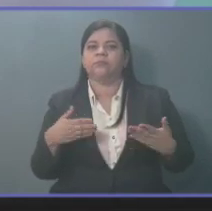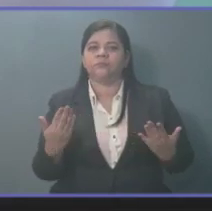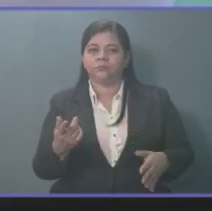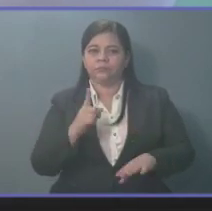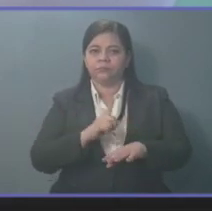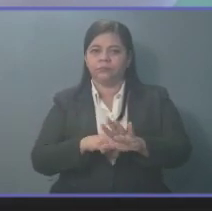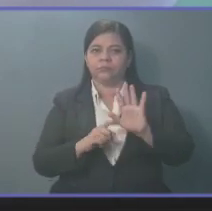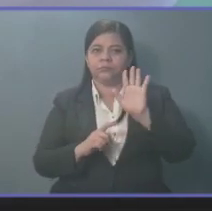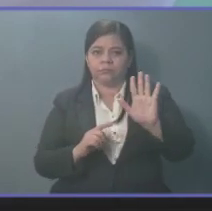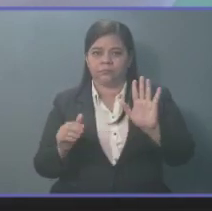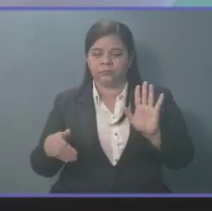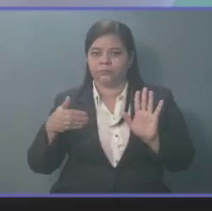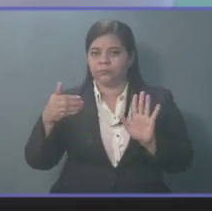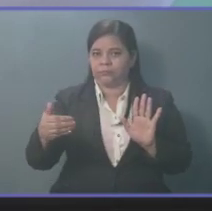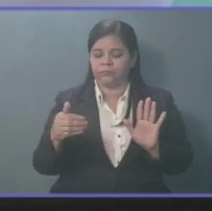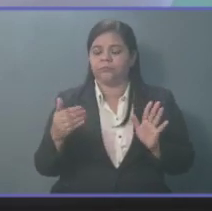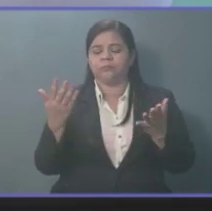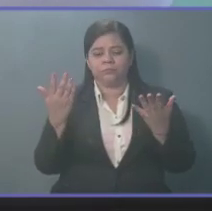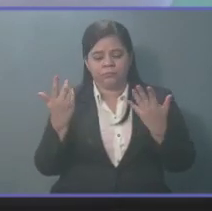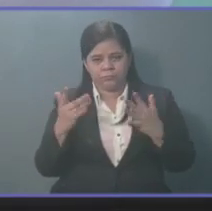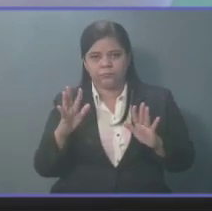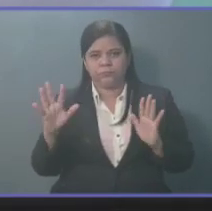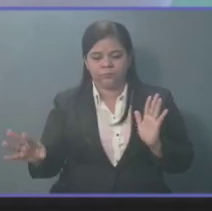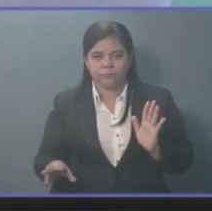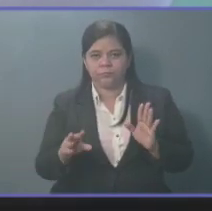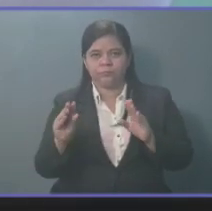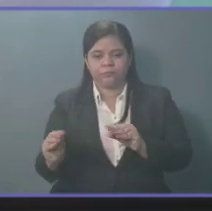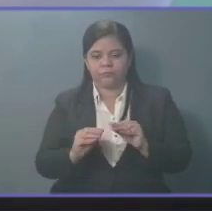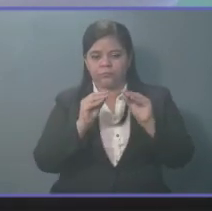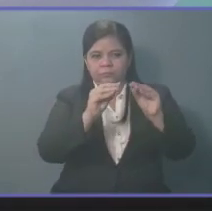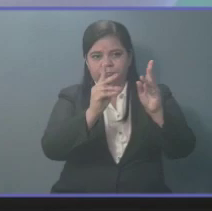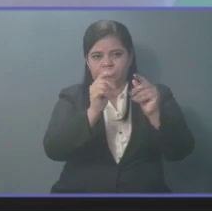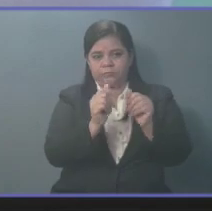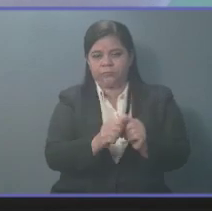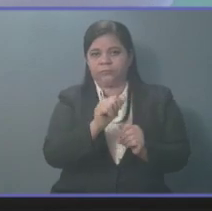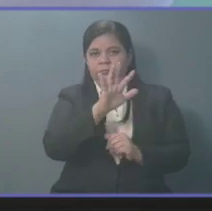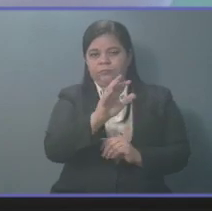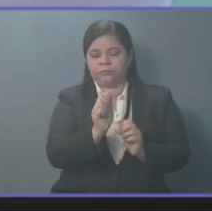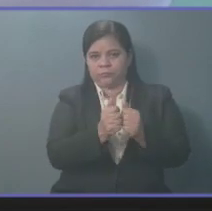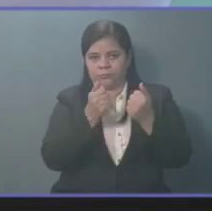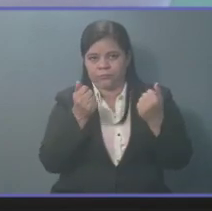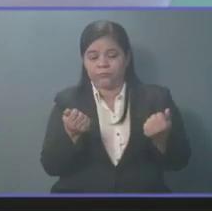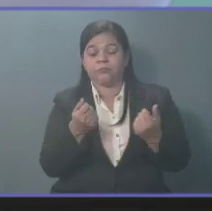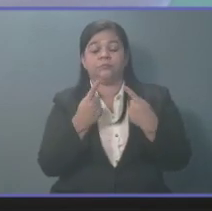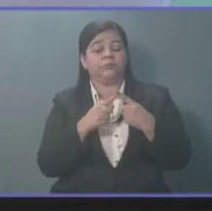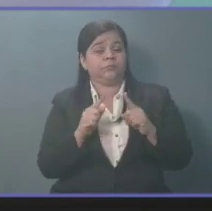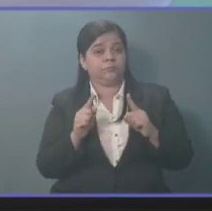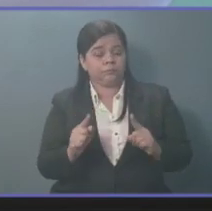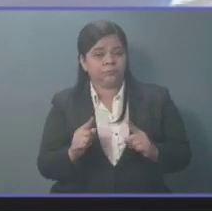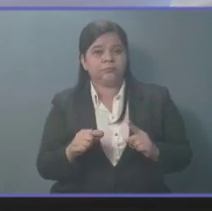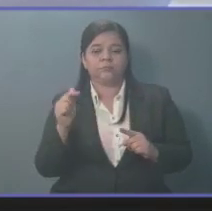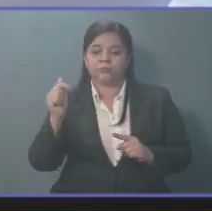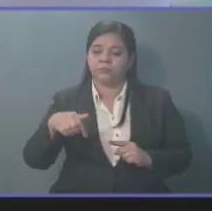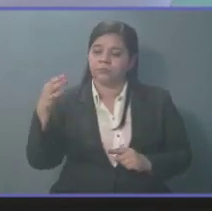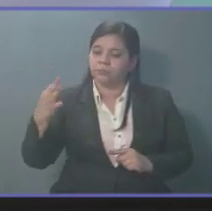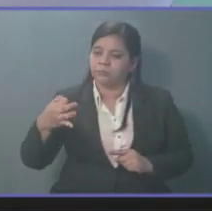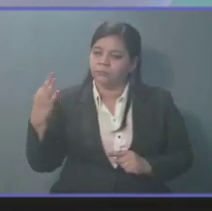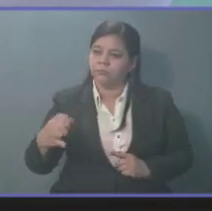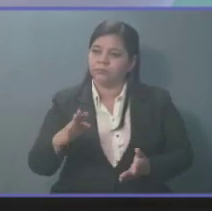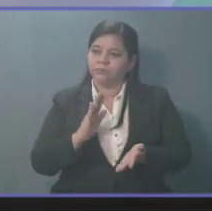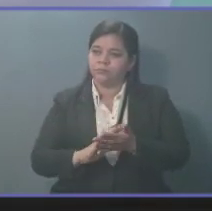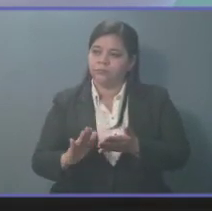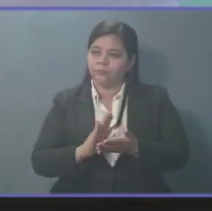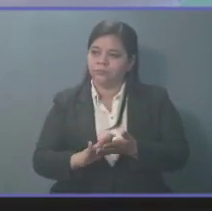de 5 años, de los cuales fueron incorporados al presupuesto 5 millones, que actualmente se requiere el financiamiento